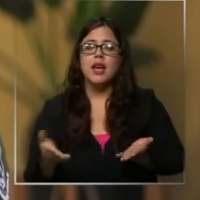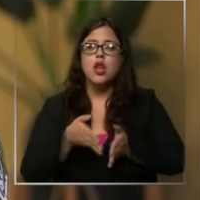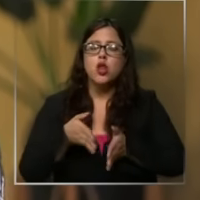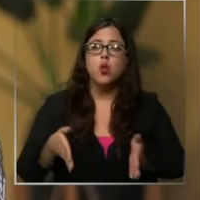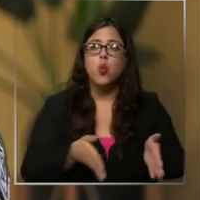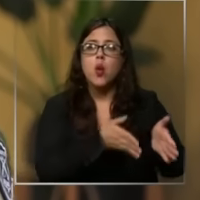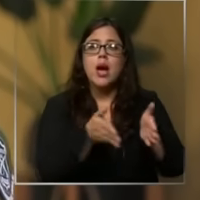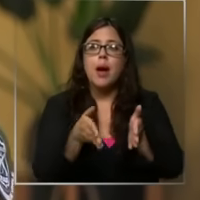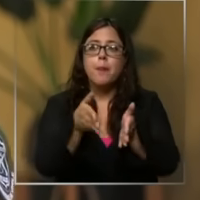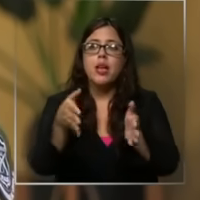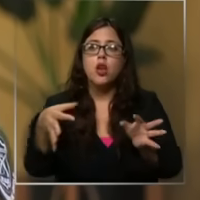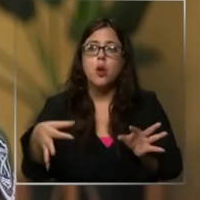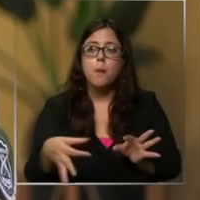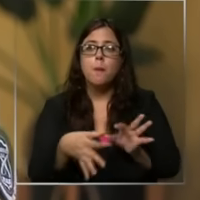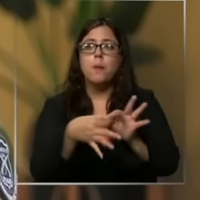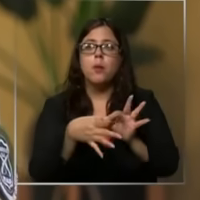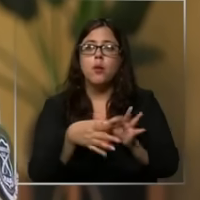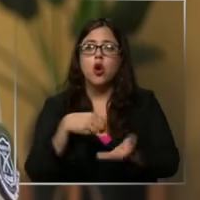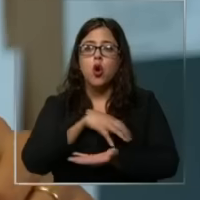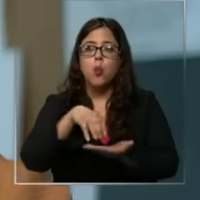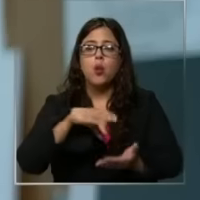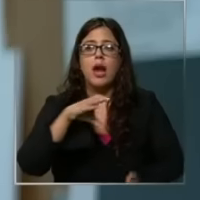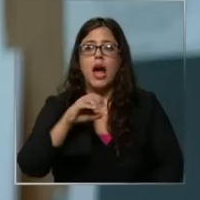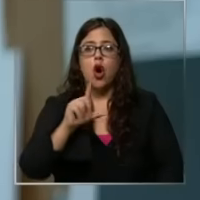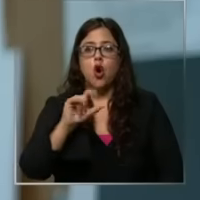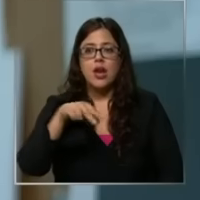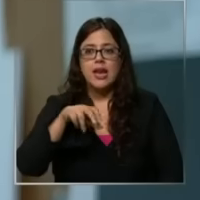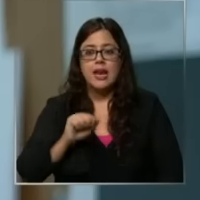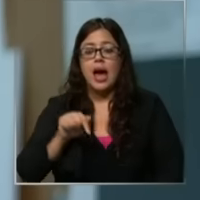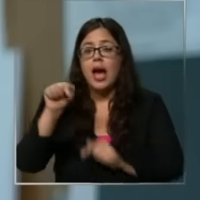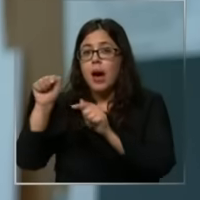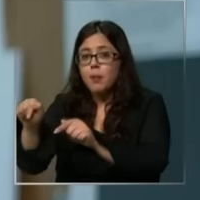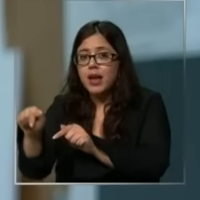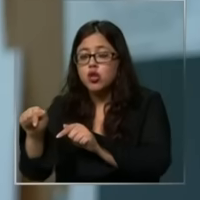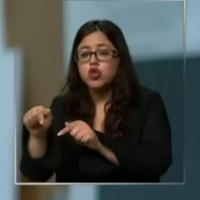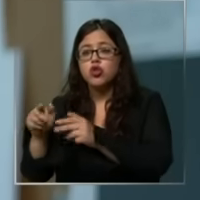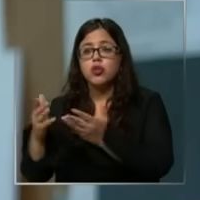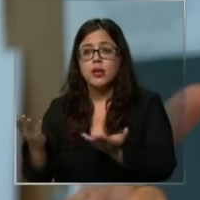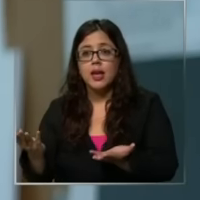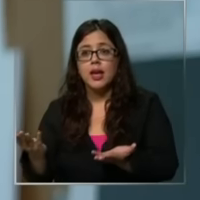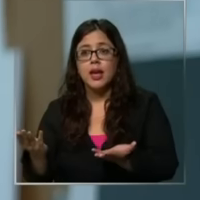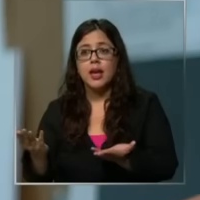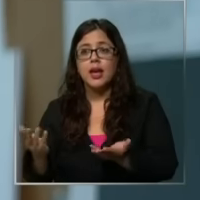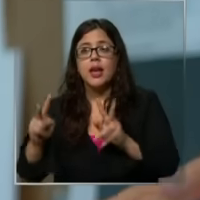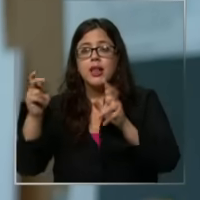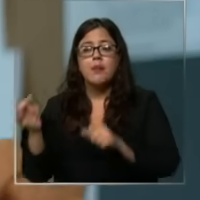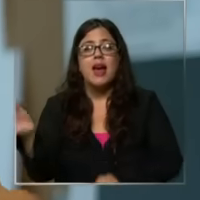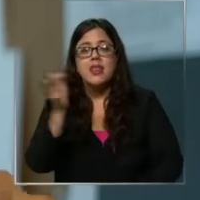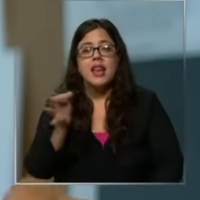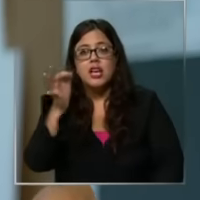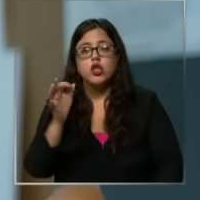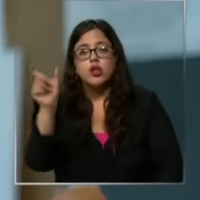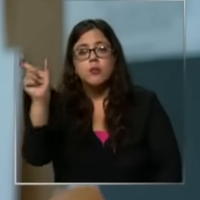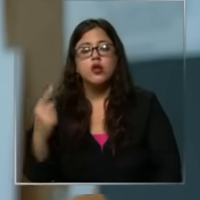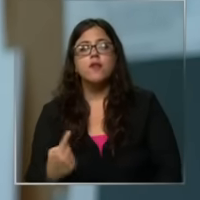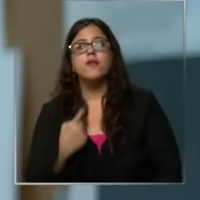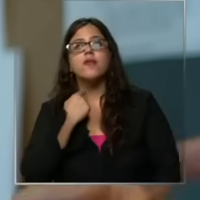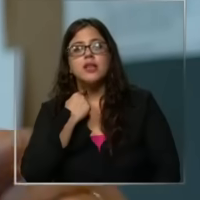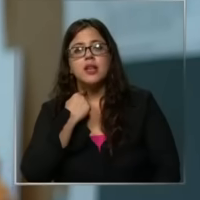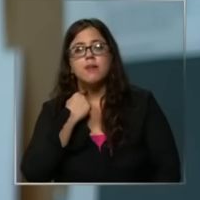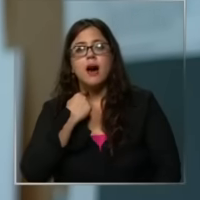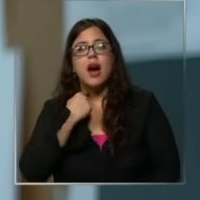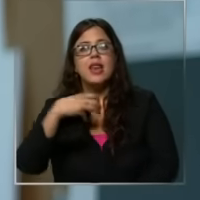camino que conecta a la comuna Colina. Para eso fue de toda utilidad la declaración de la víctima al Centro de Asistencia